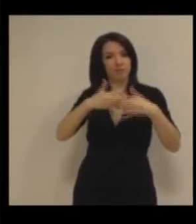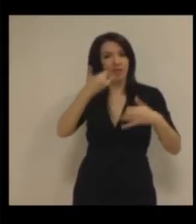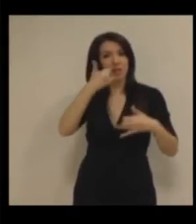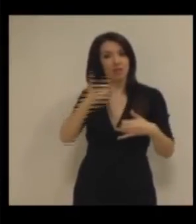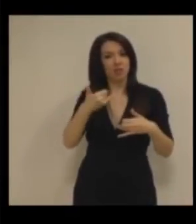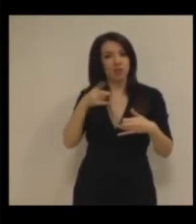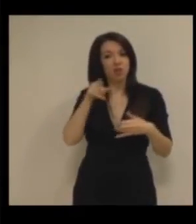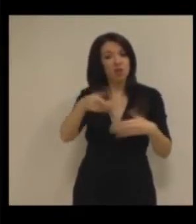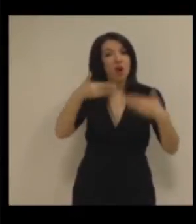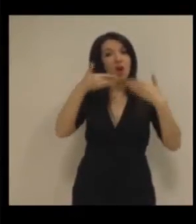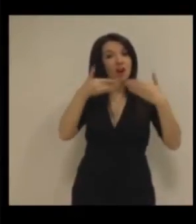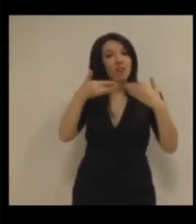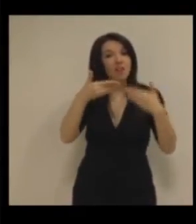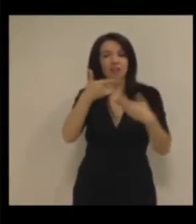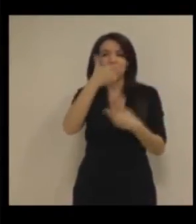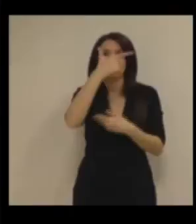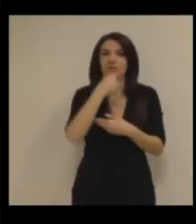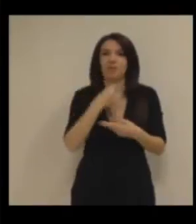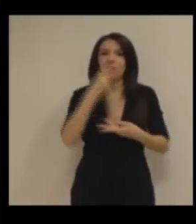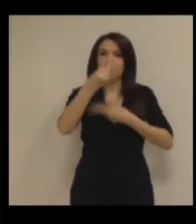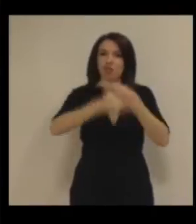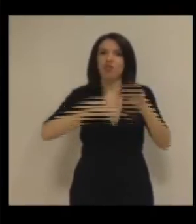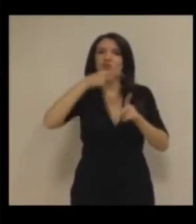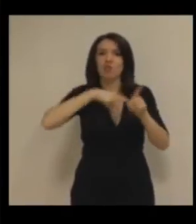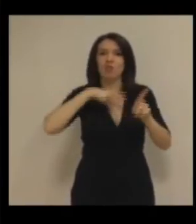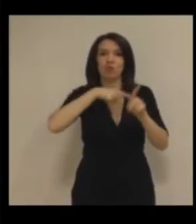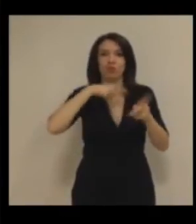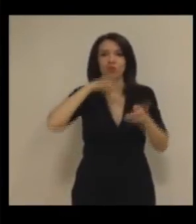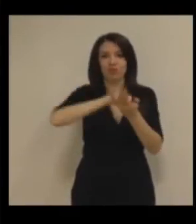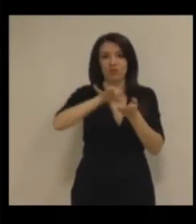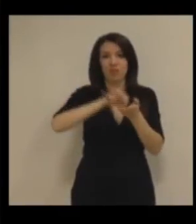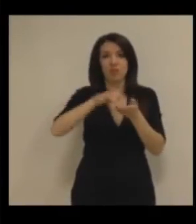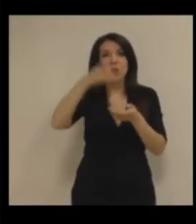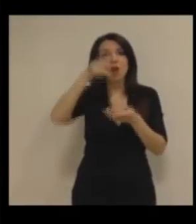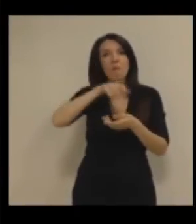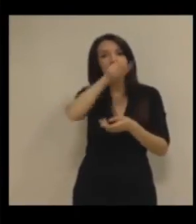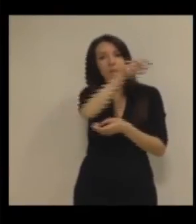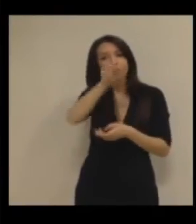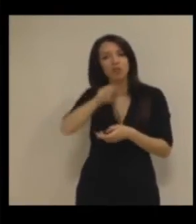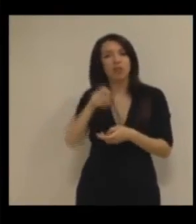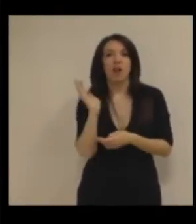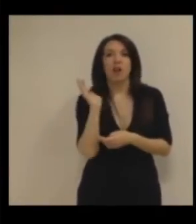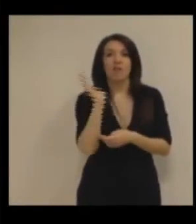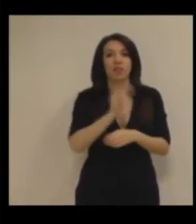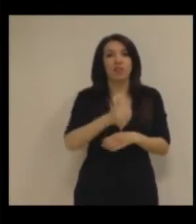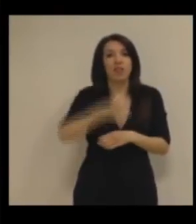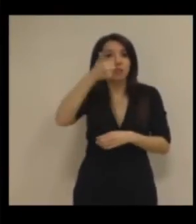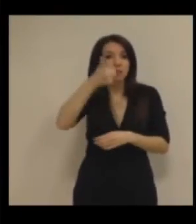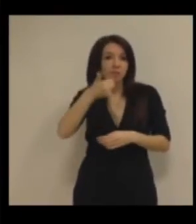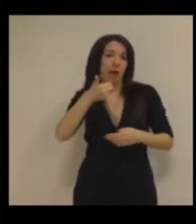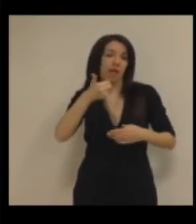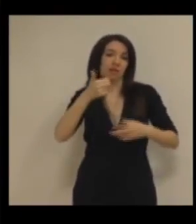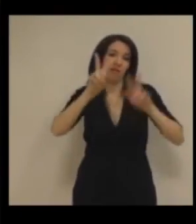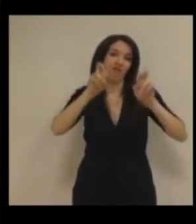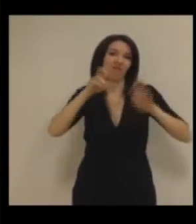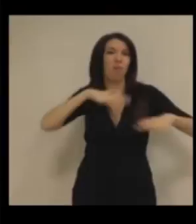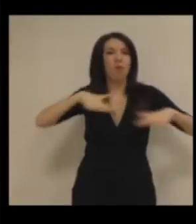facilita ese uso de los servicios, sobre todo a las personas más afectadas en movilidad.